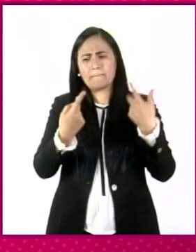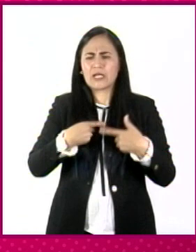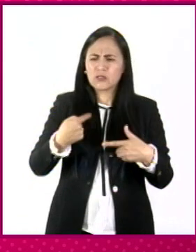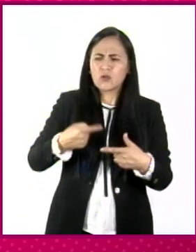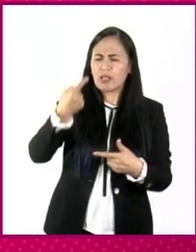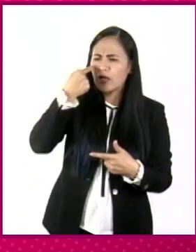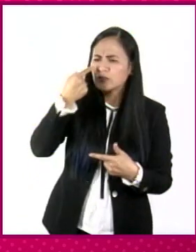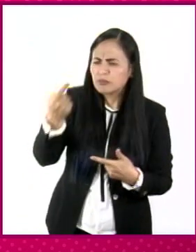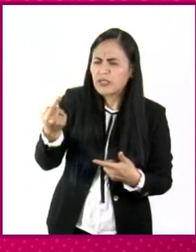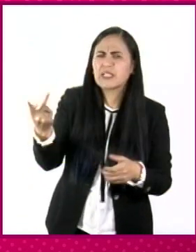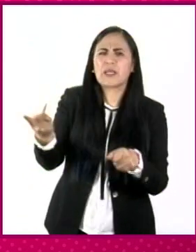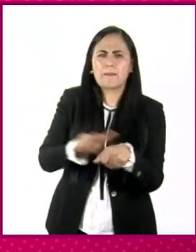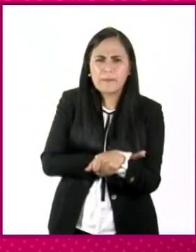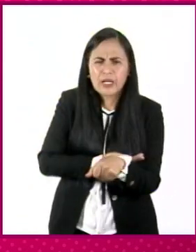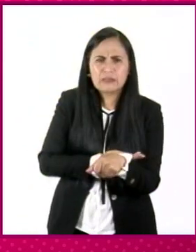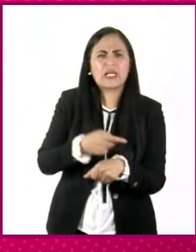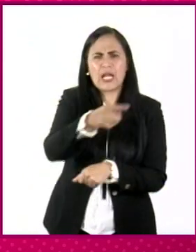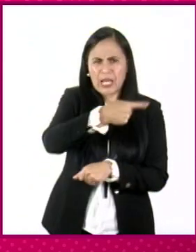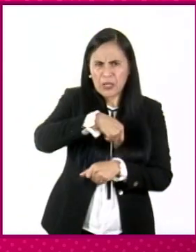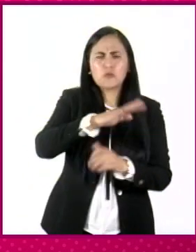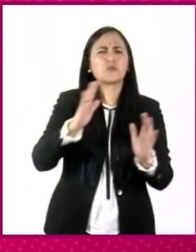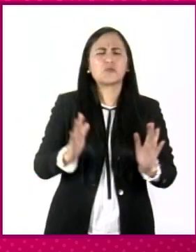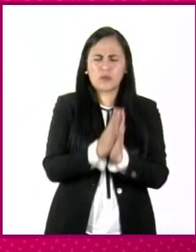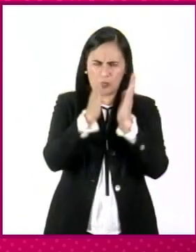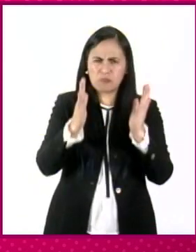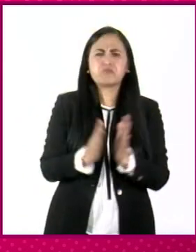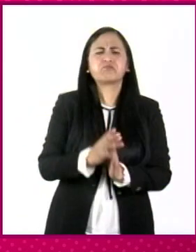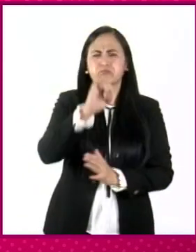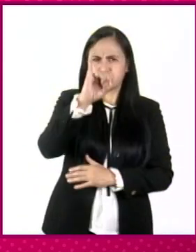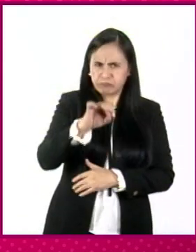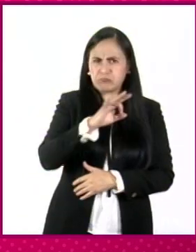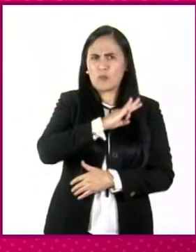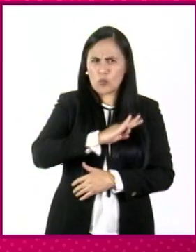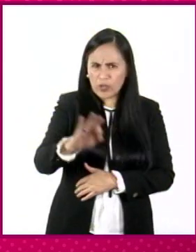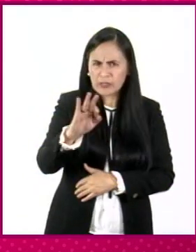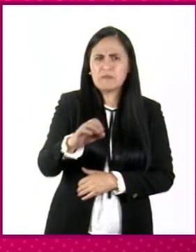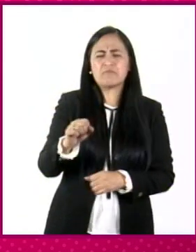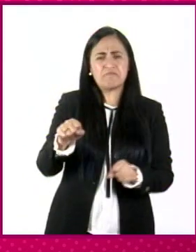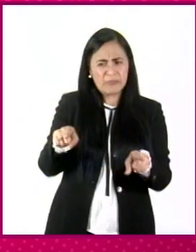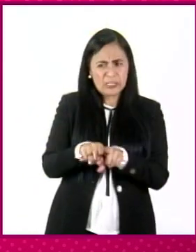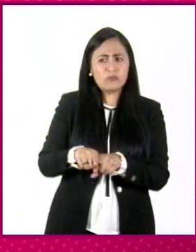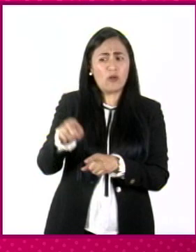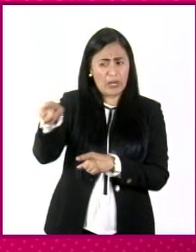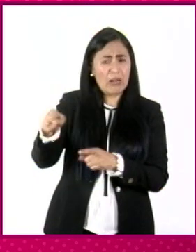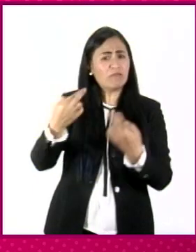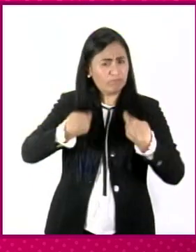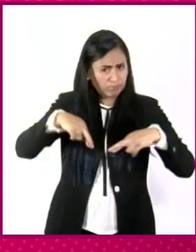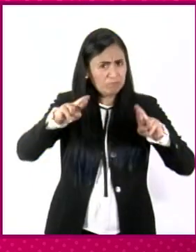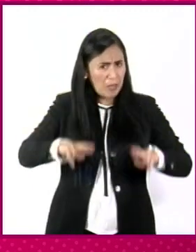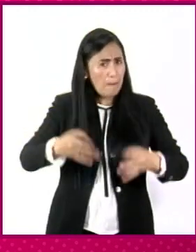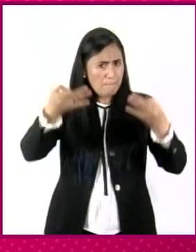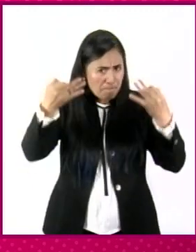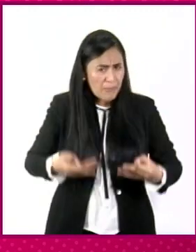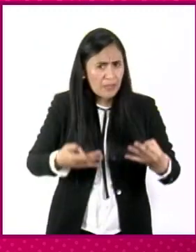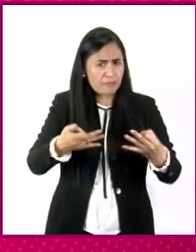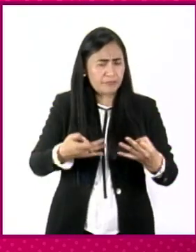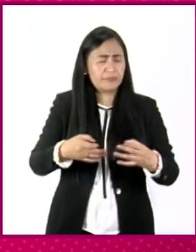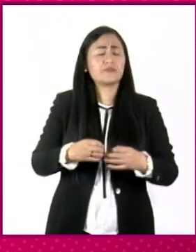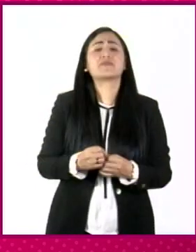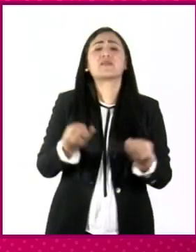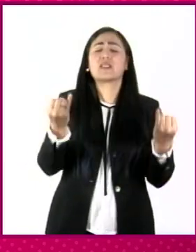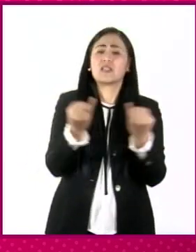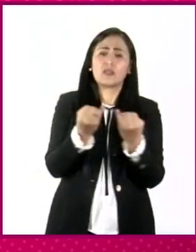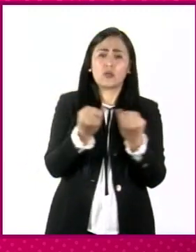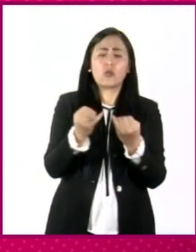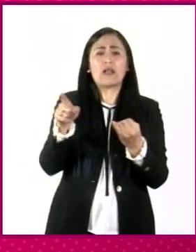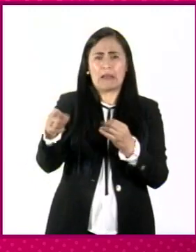poder generar participación y hacer efectiva la representación, o también para poder no solamente hacer efectiva